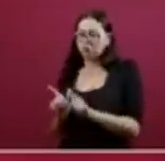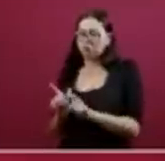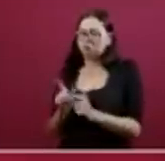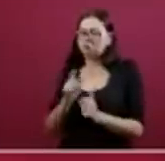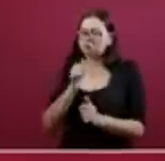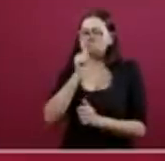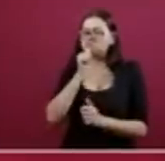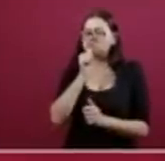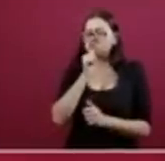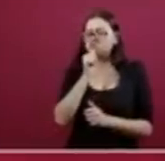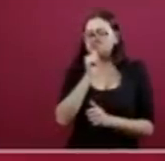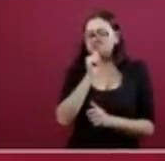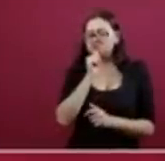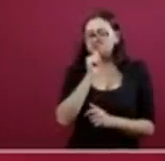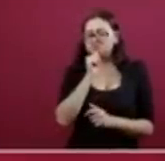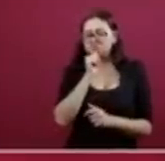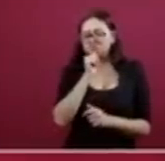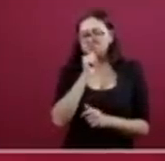actuando,